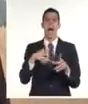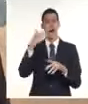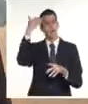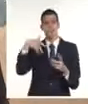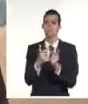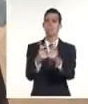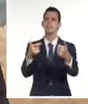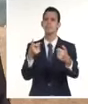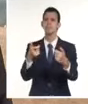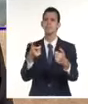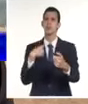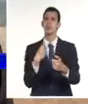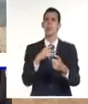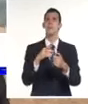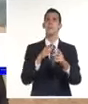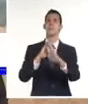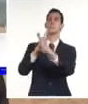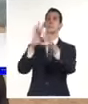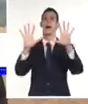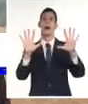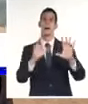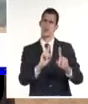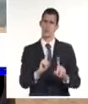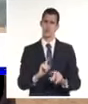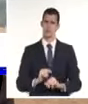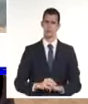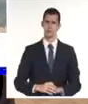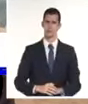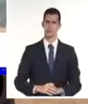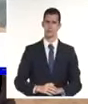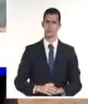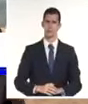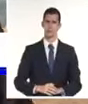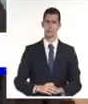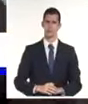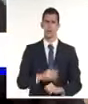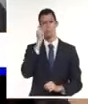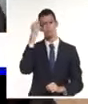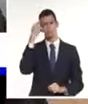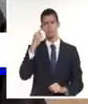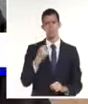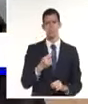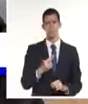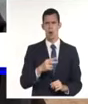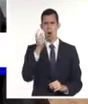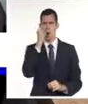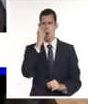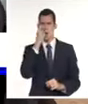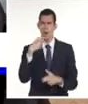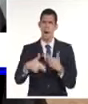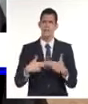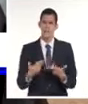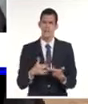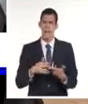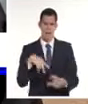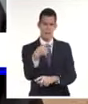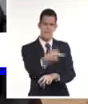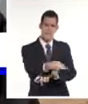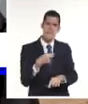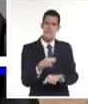el esclarecimiento donde uno de los artistas, uno de los payasos, nos comenta, nos ratifica que tenía el animal todavía, que estaba en condiciones, o sea, estaba